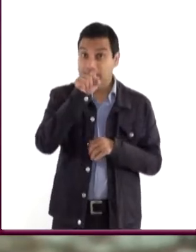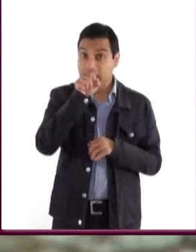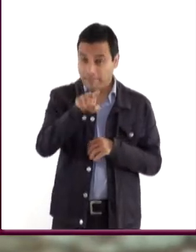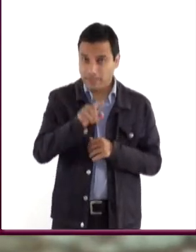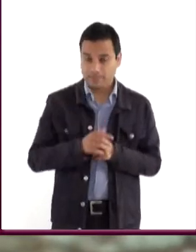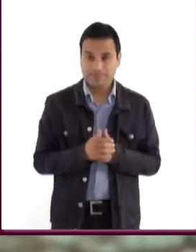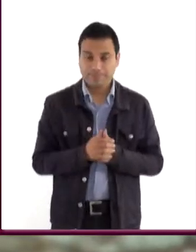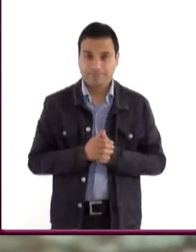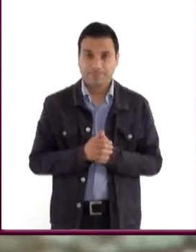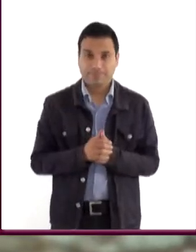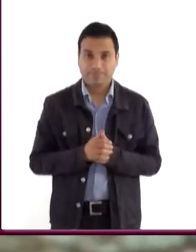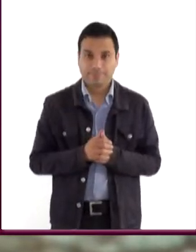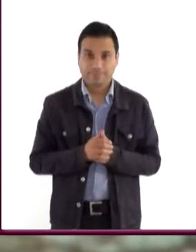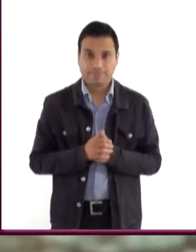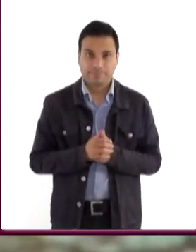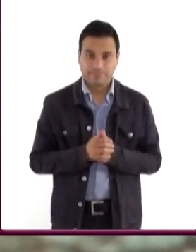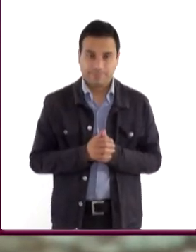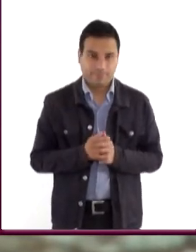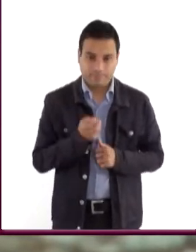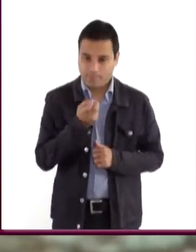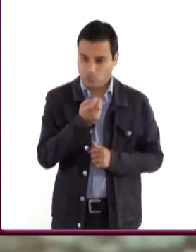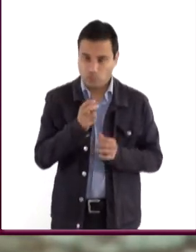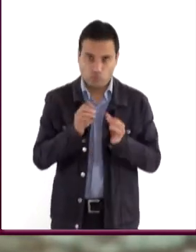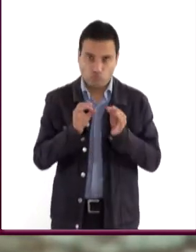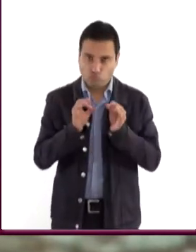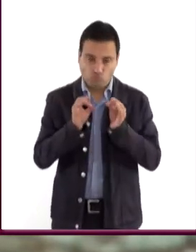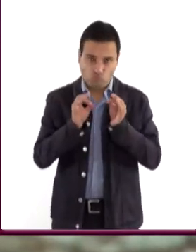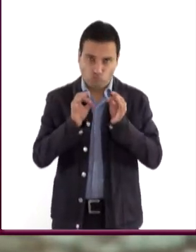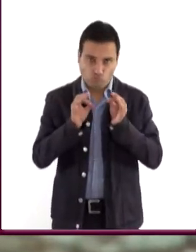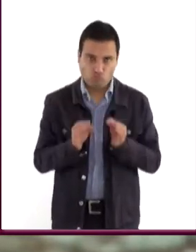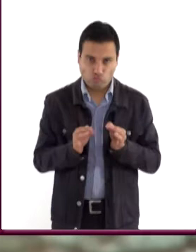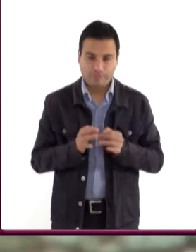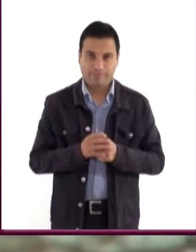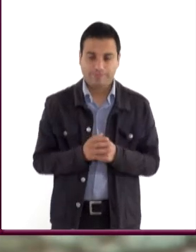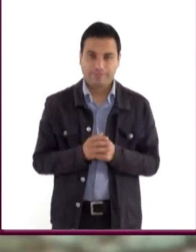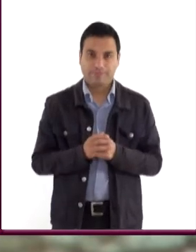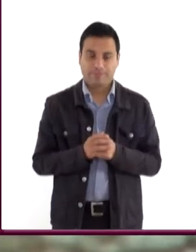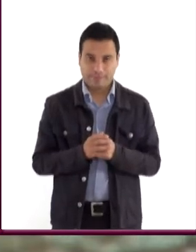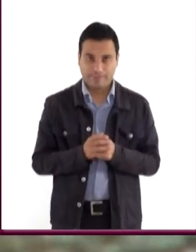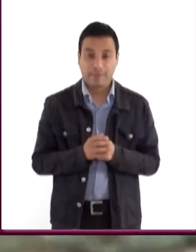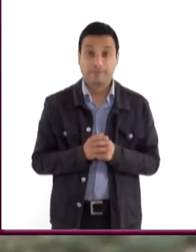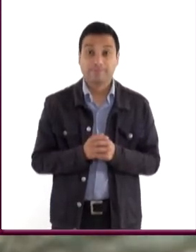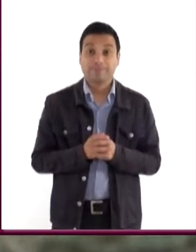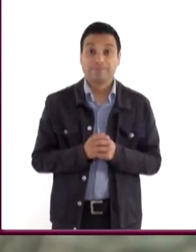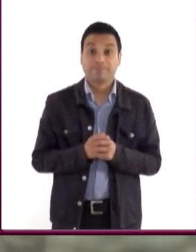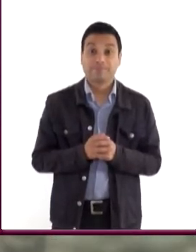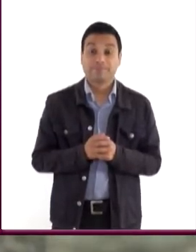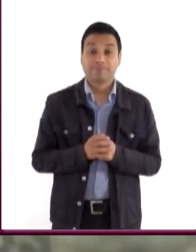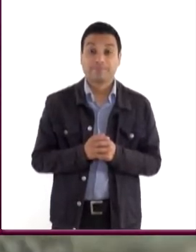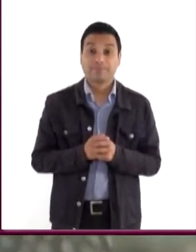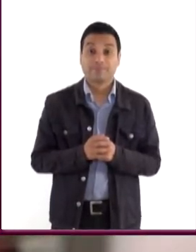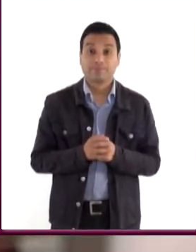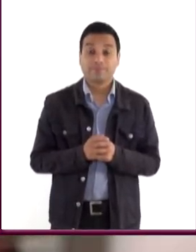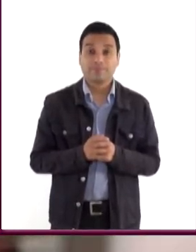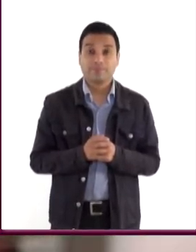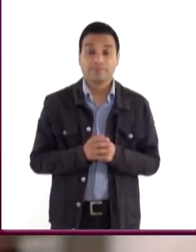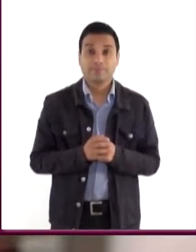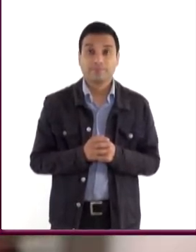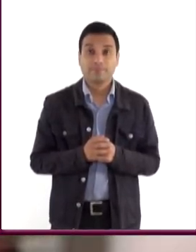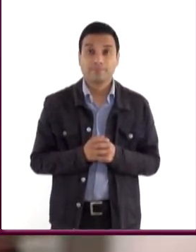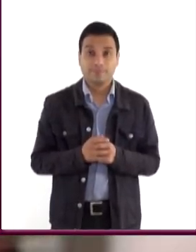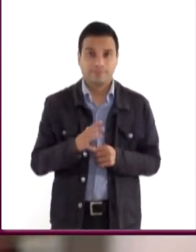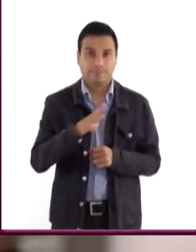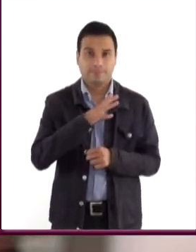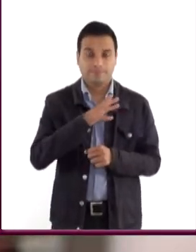en el centro, ¿no? Como justo en el centro del escarabajo. Además de esto, hacia los laterales, en las uniones laterales,